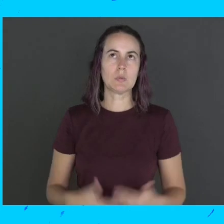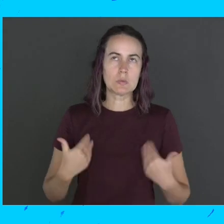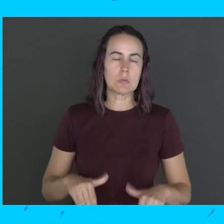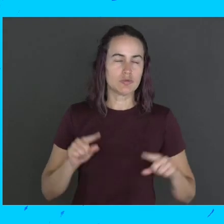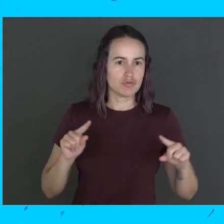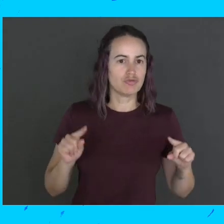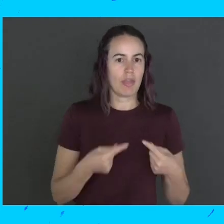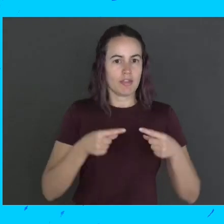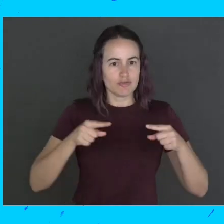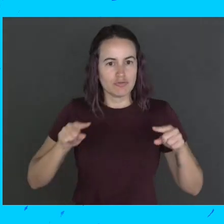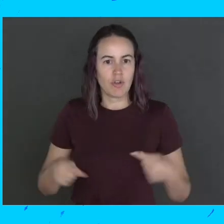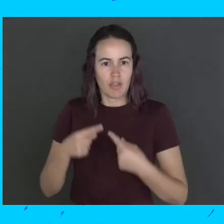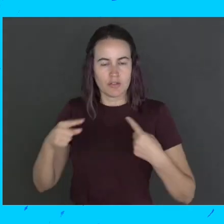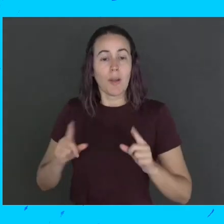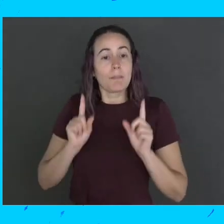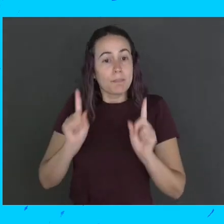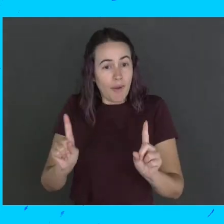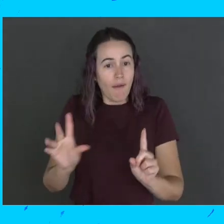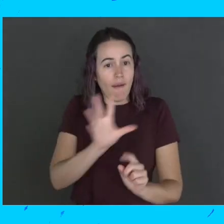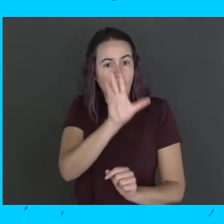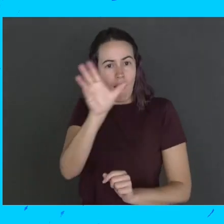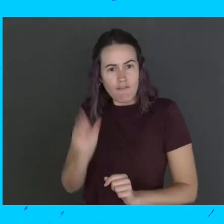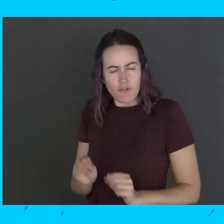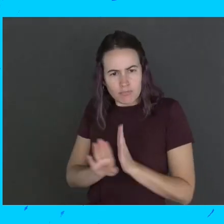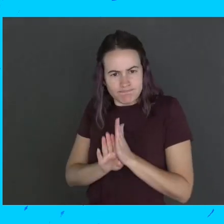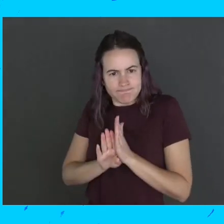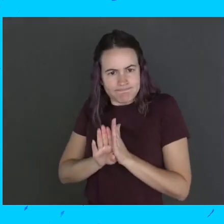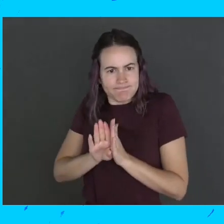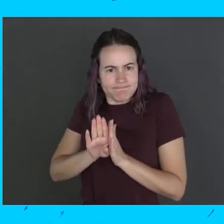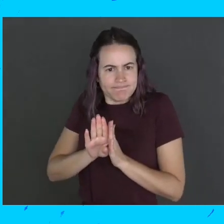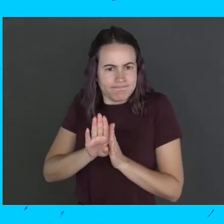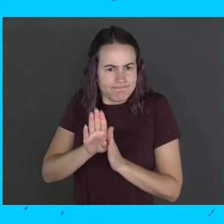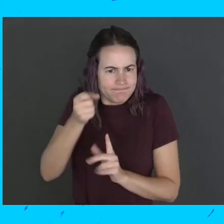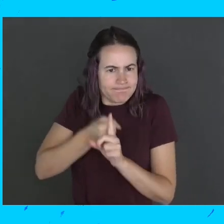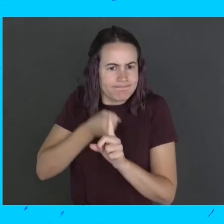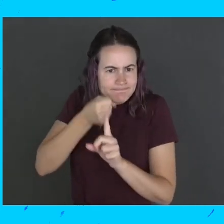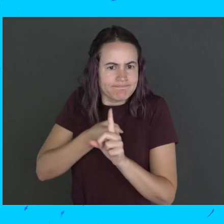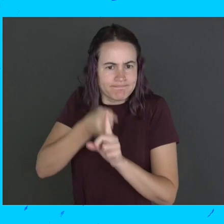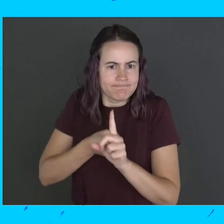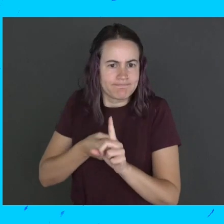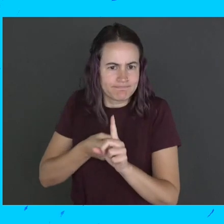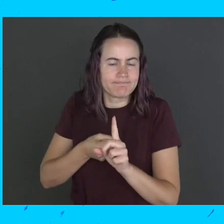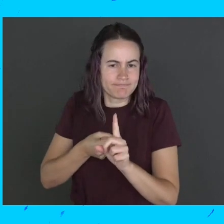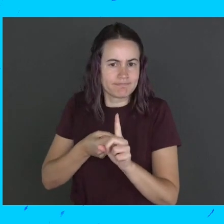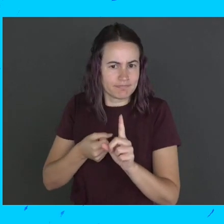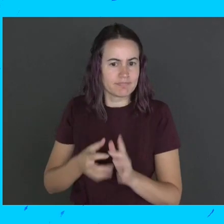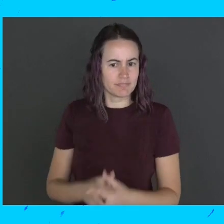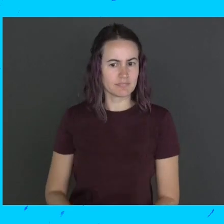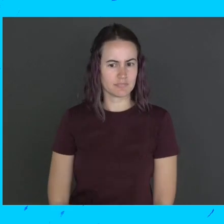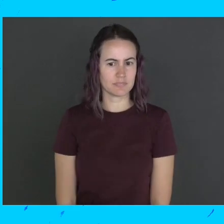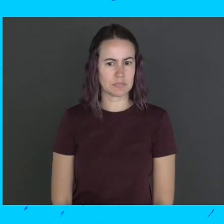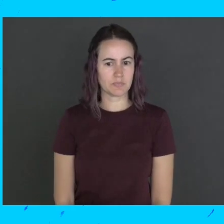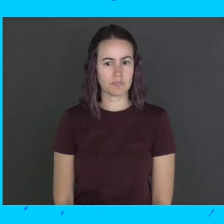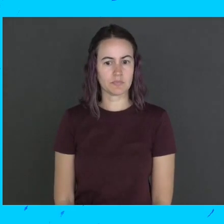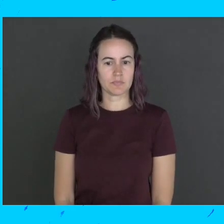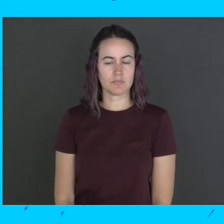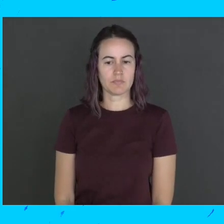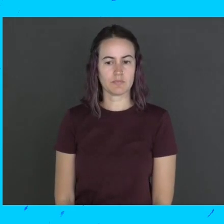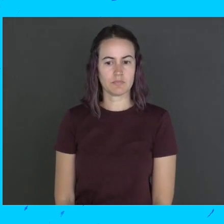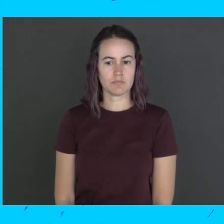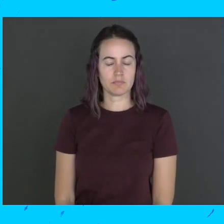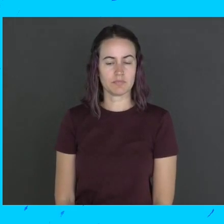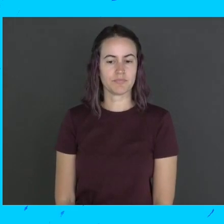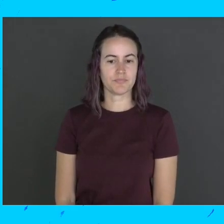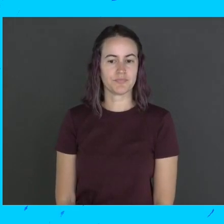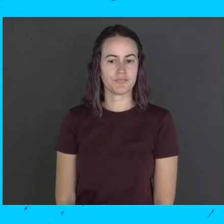desarrollo sostenible. Por ejemplo, un alto consumo de alcohol en los niños puede